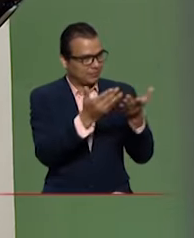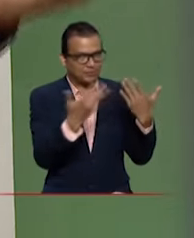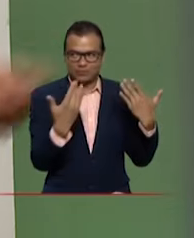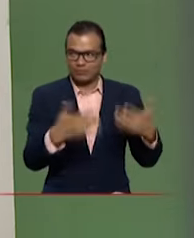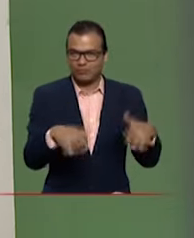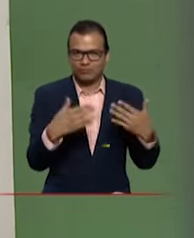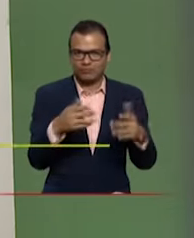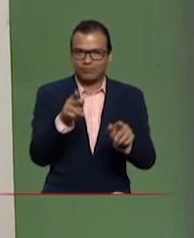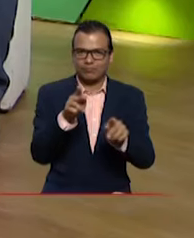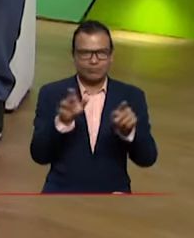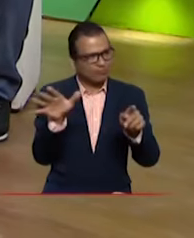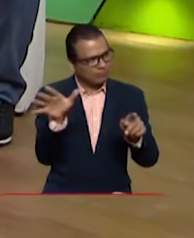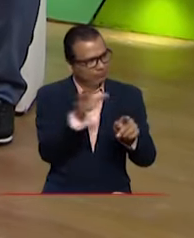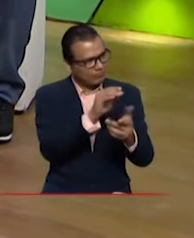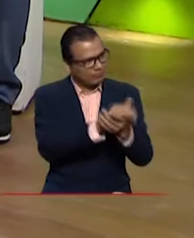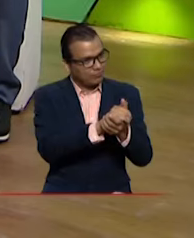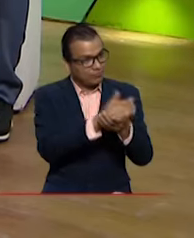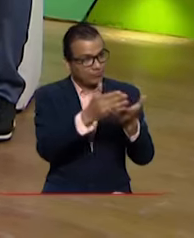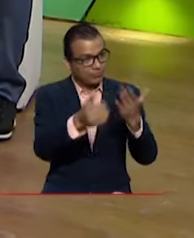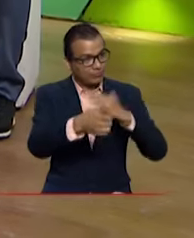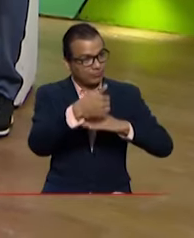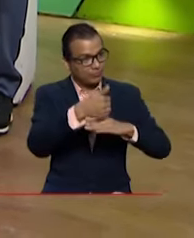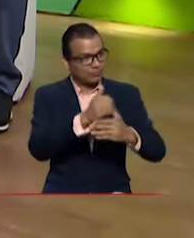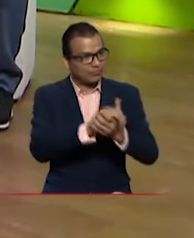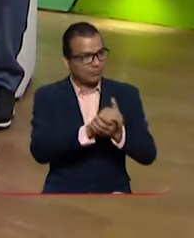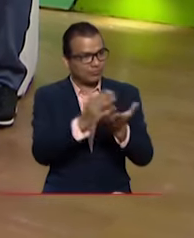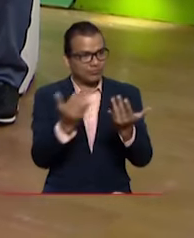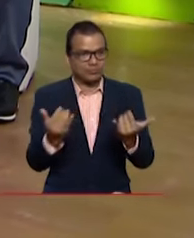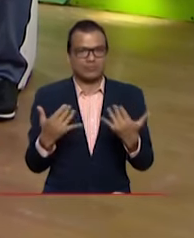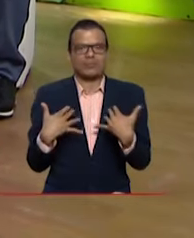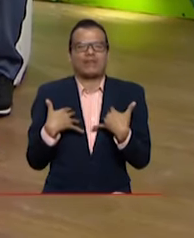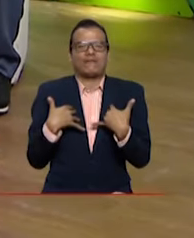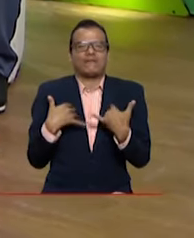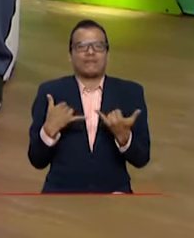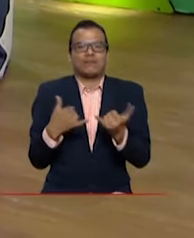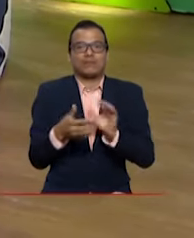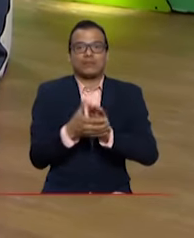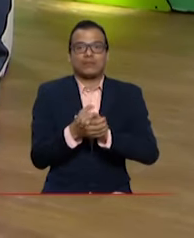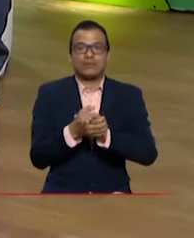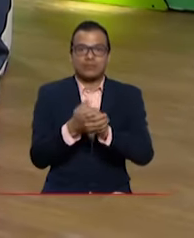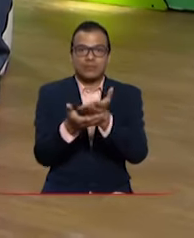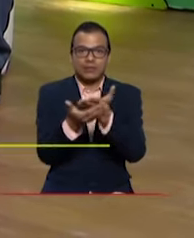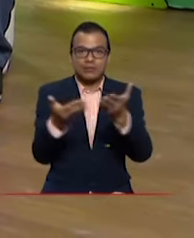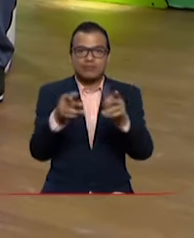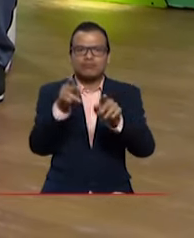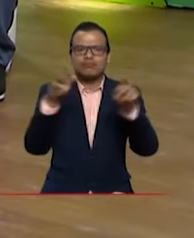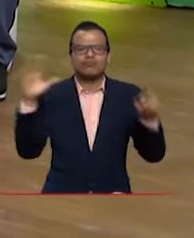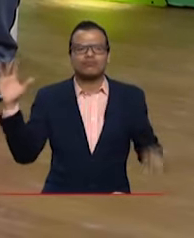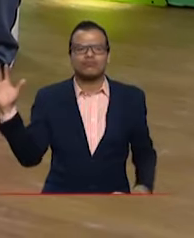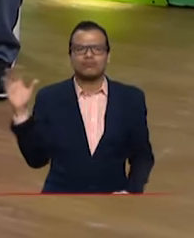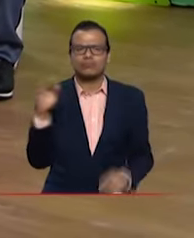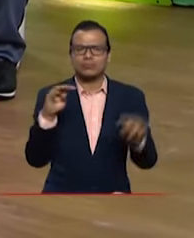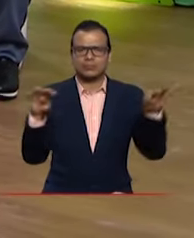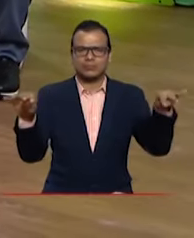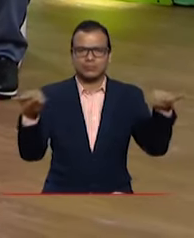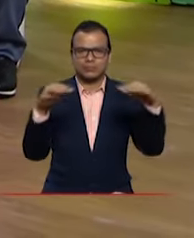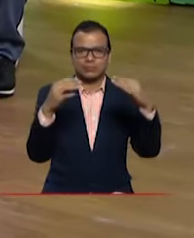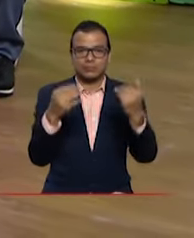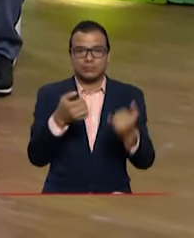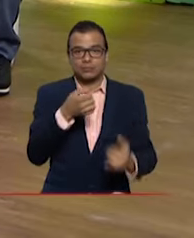gusto saludarlo, director, y tenerlo aquí con nosotros, felices de estar aquí. Y también un gusto saludar a todos los televidentes del informativo